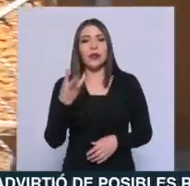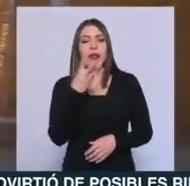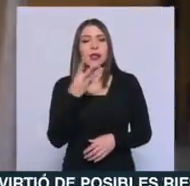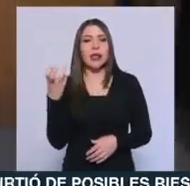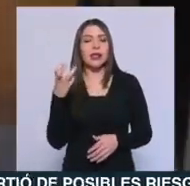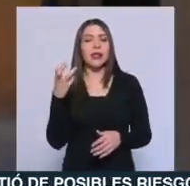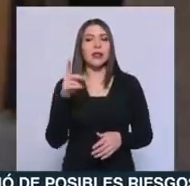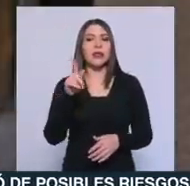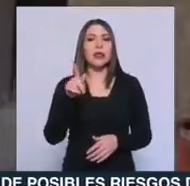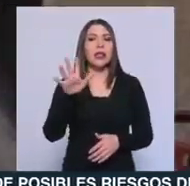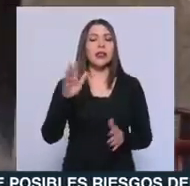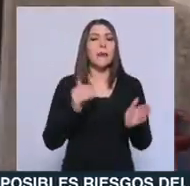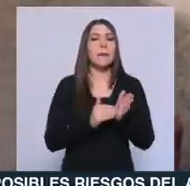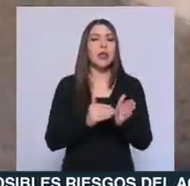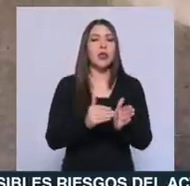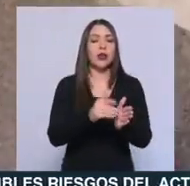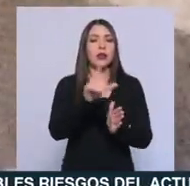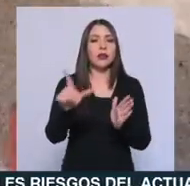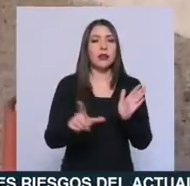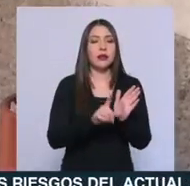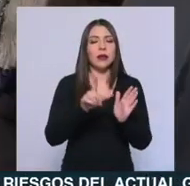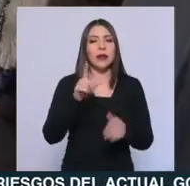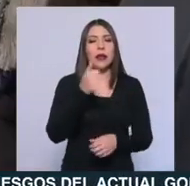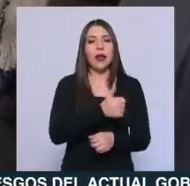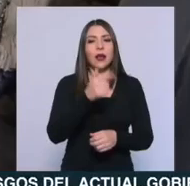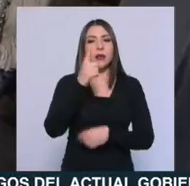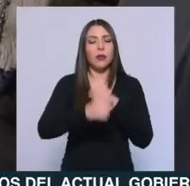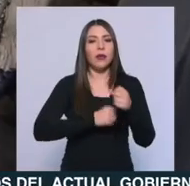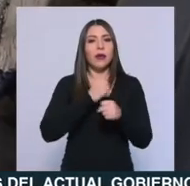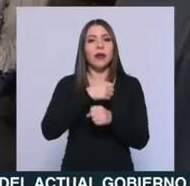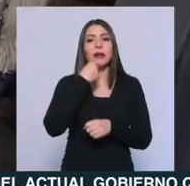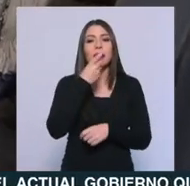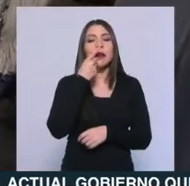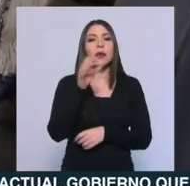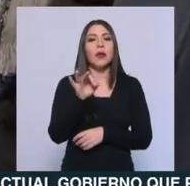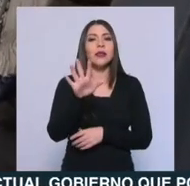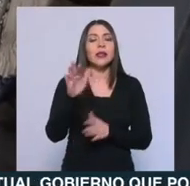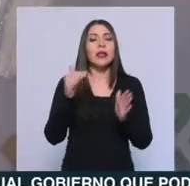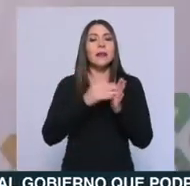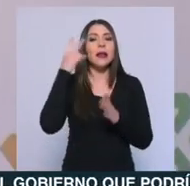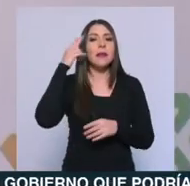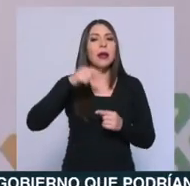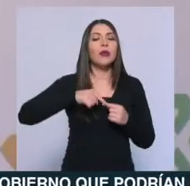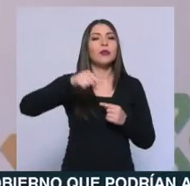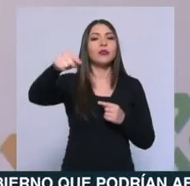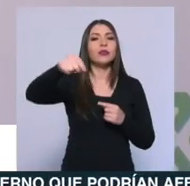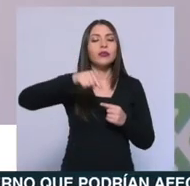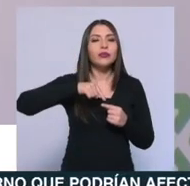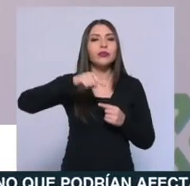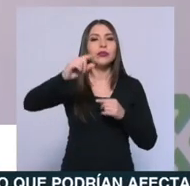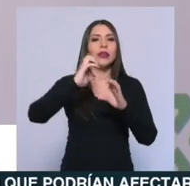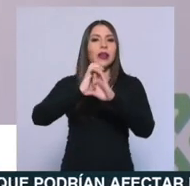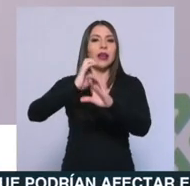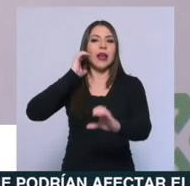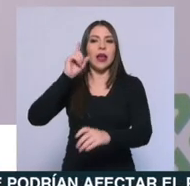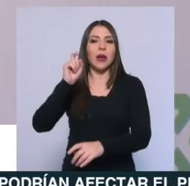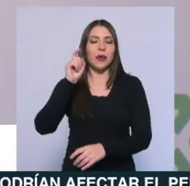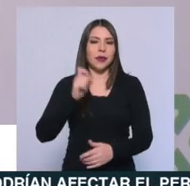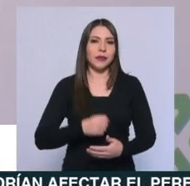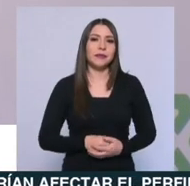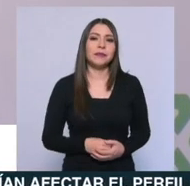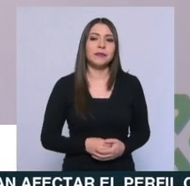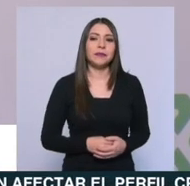año, equivalente a 47,000 viajes realizados por pipas. Necesitamos que cada gota